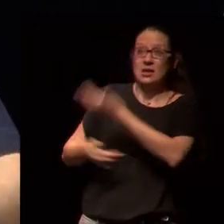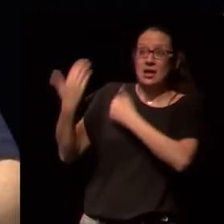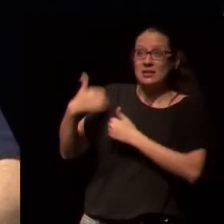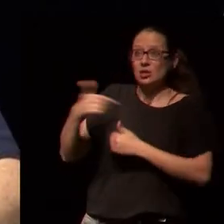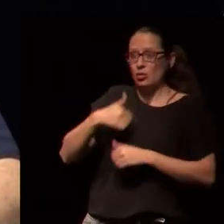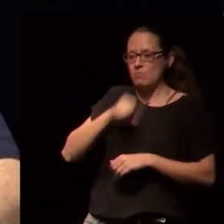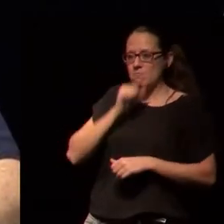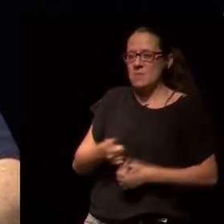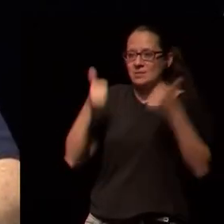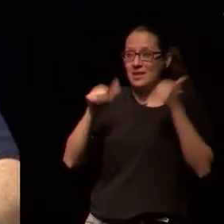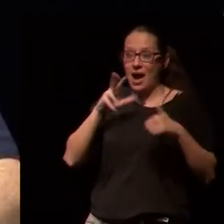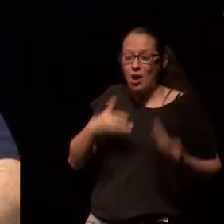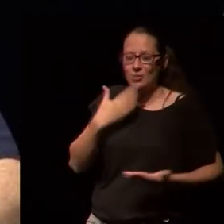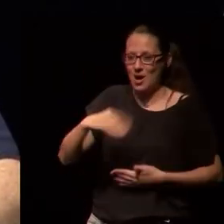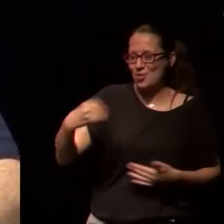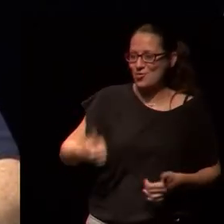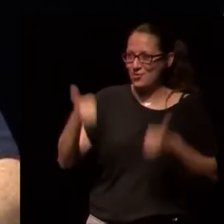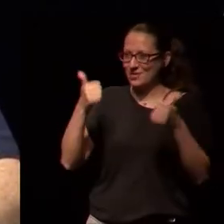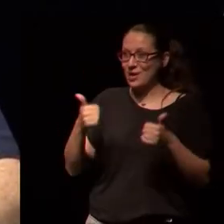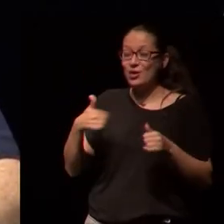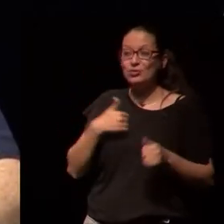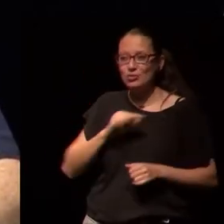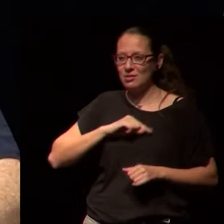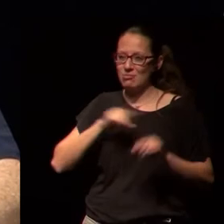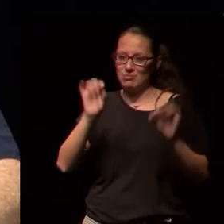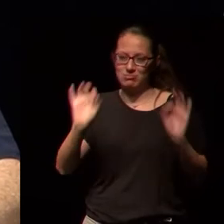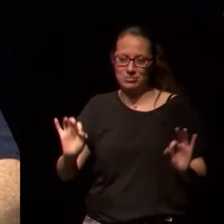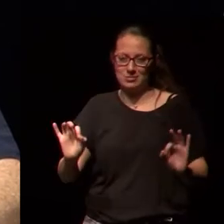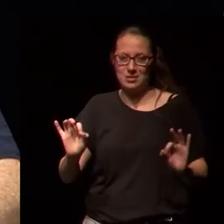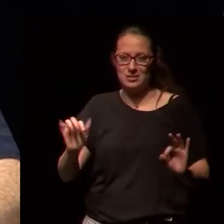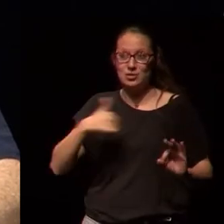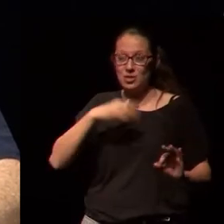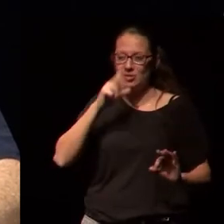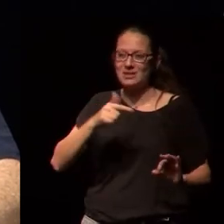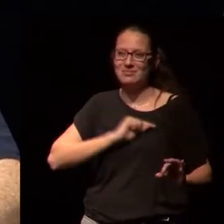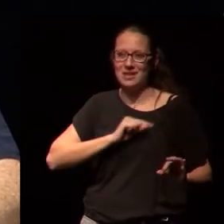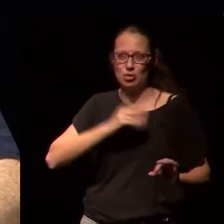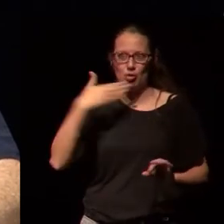Pues es la sensación que tengo yo ahora, como Eugene, me siento más joven. Yo creo que